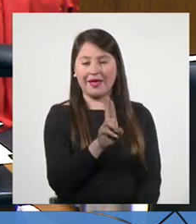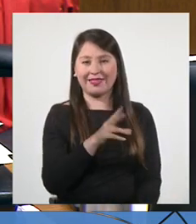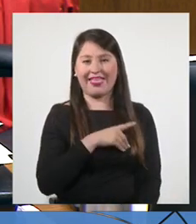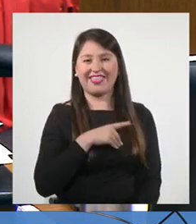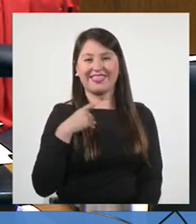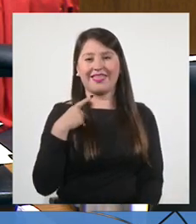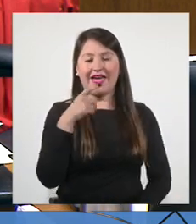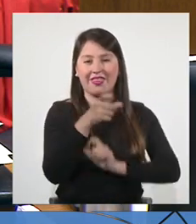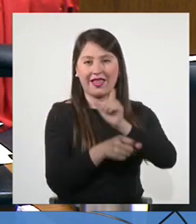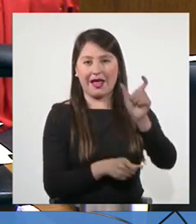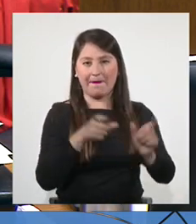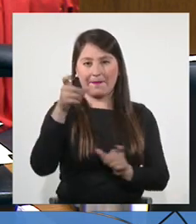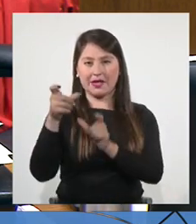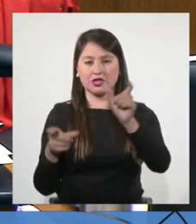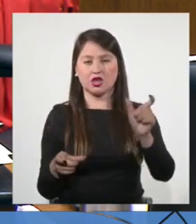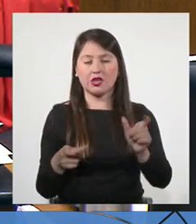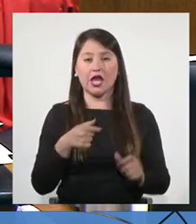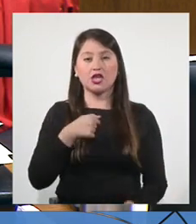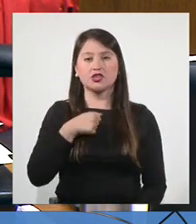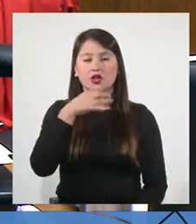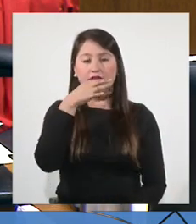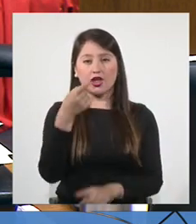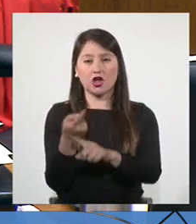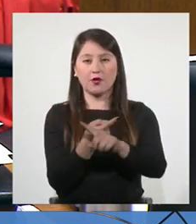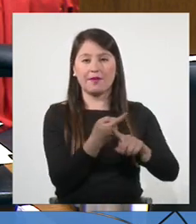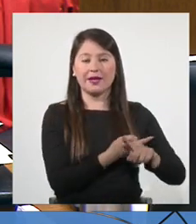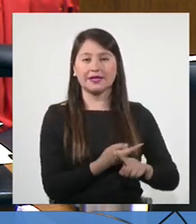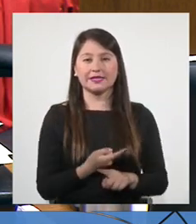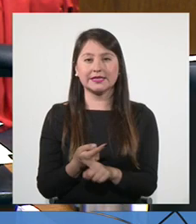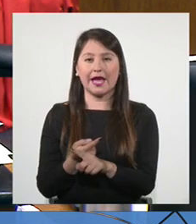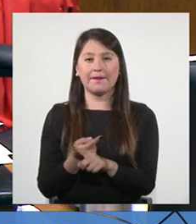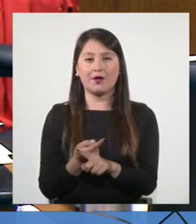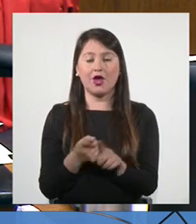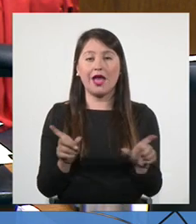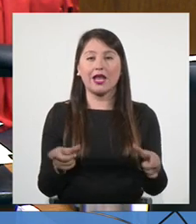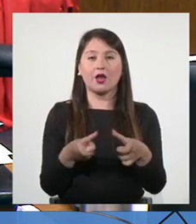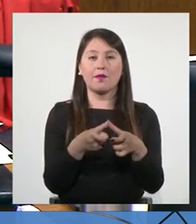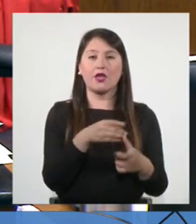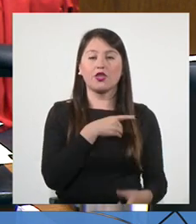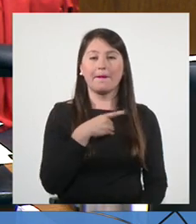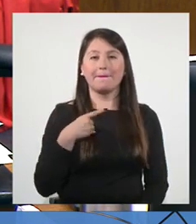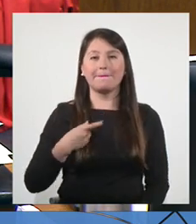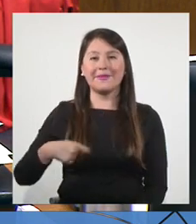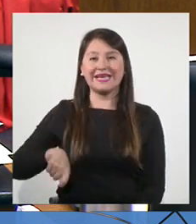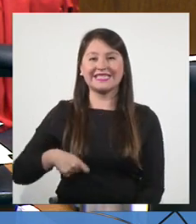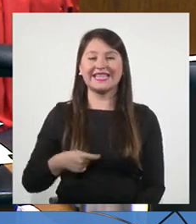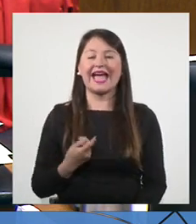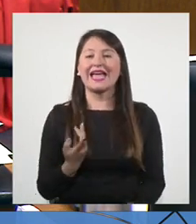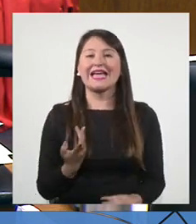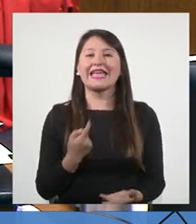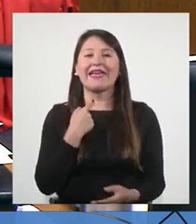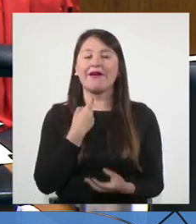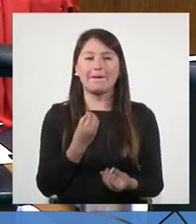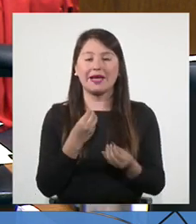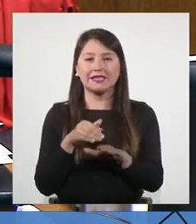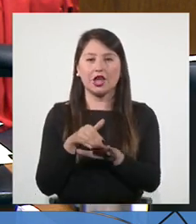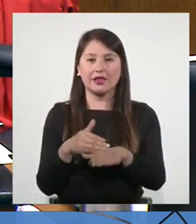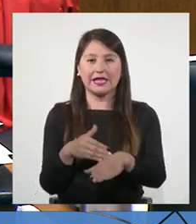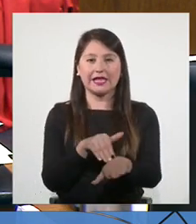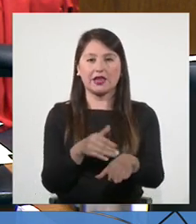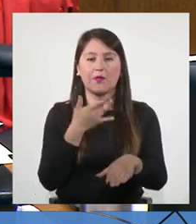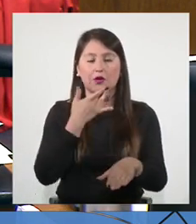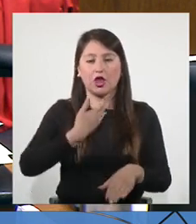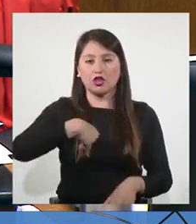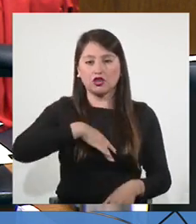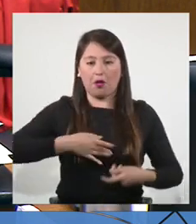Por tanto, yo digo, discutamos también en la mixta qué va a pasar con el Transantiago, si va a haber licitación, porque estamos gastando